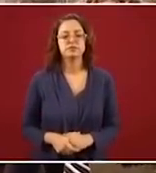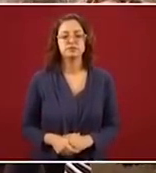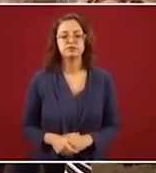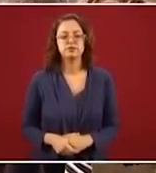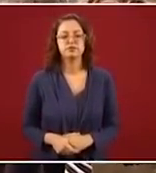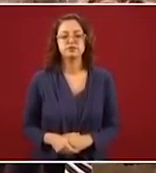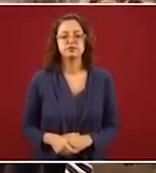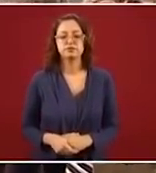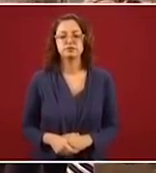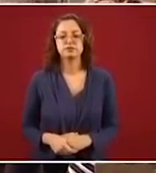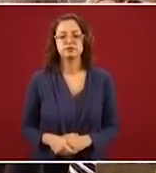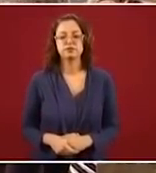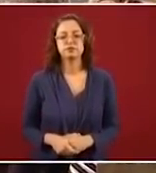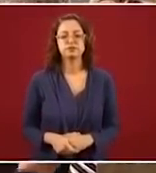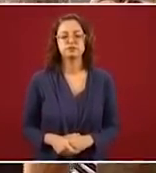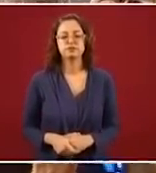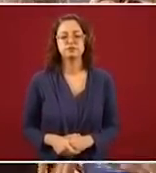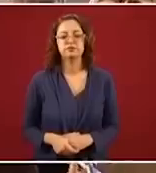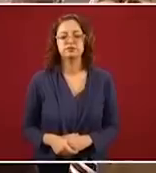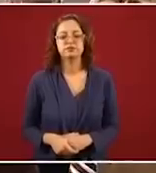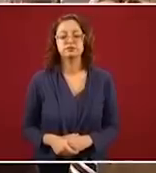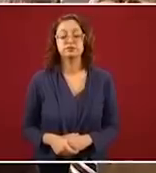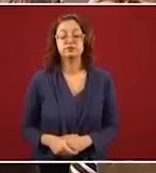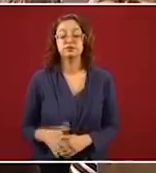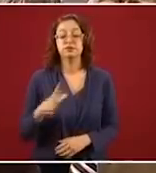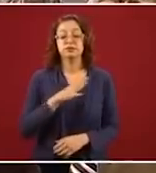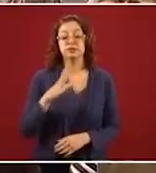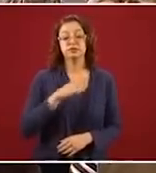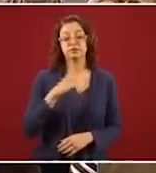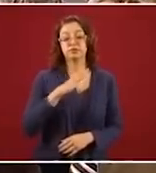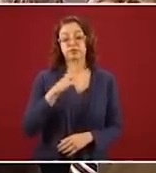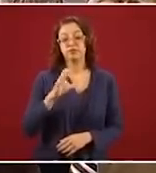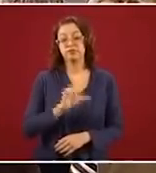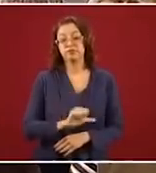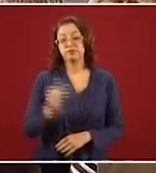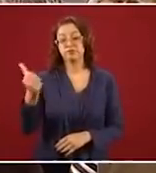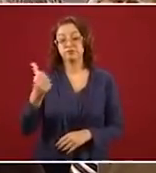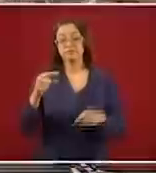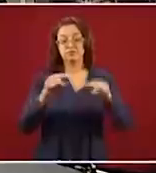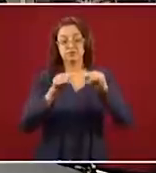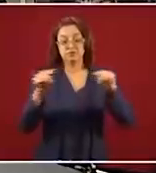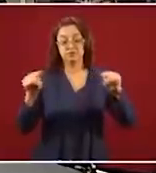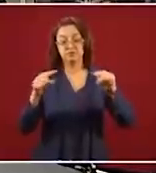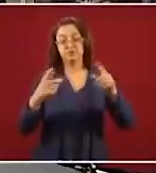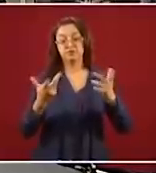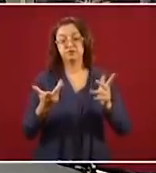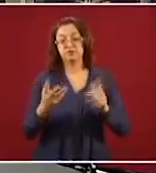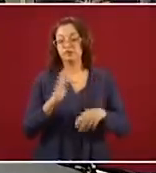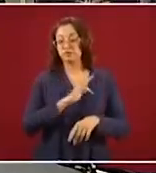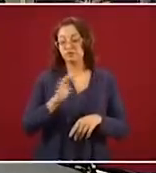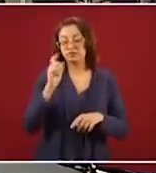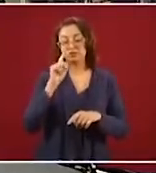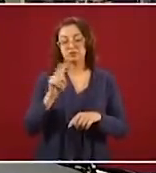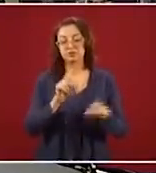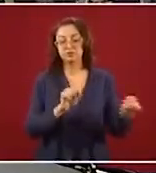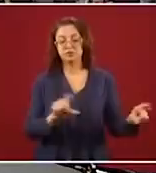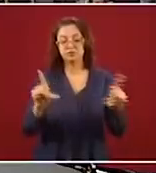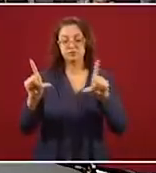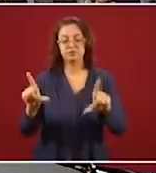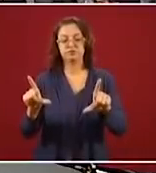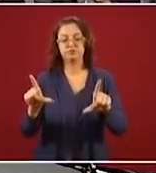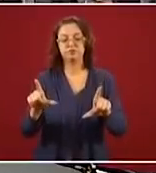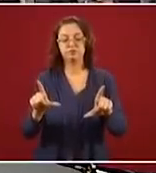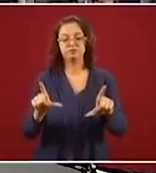Hay otro que está por… Hay otra gráfica, bueno, a ver si se puede, en donde está